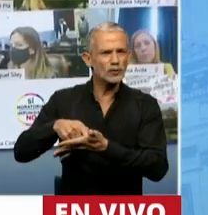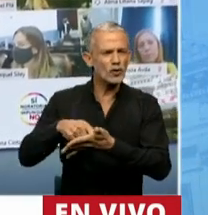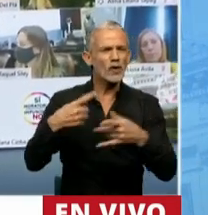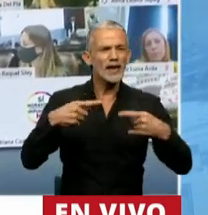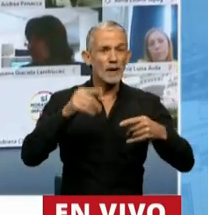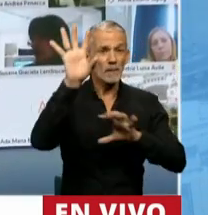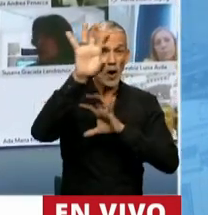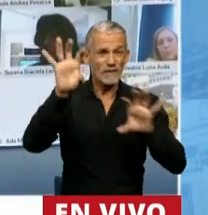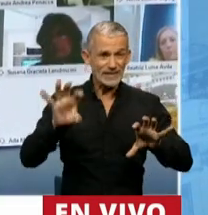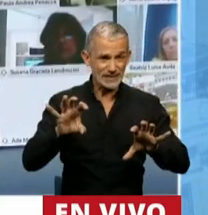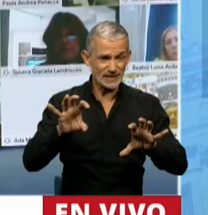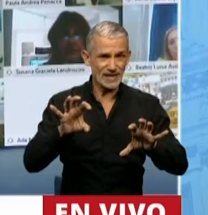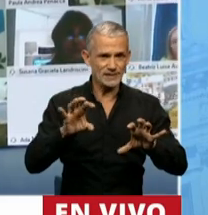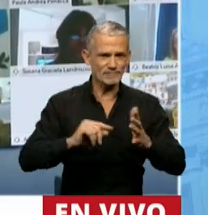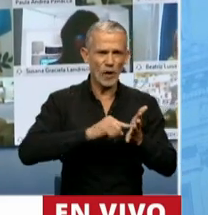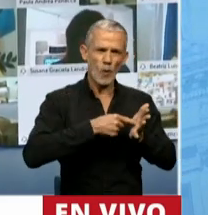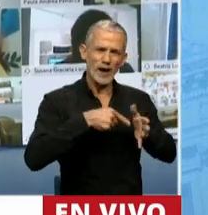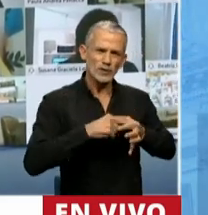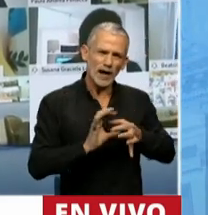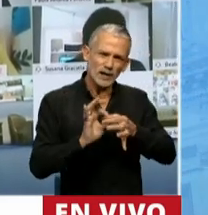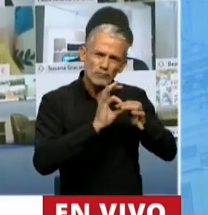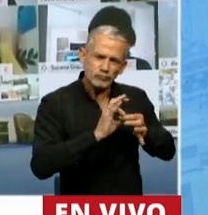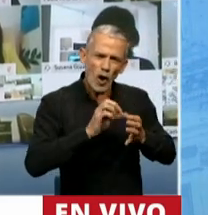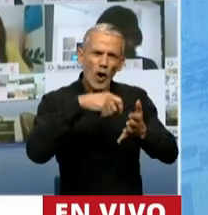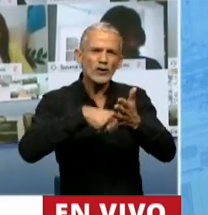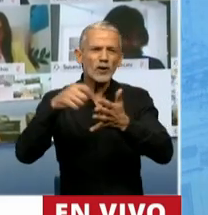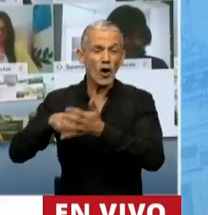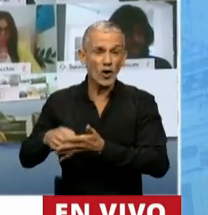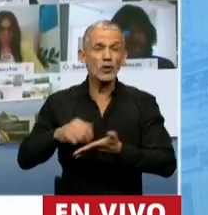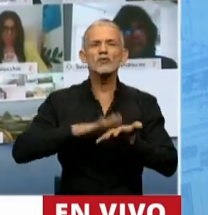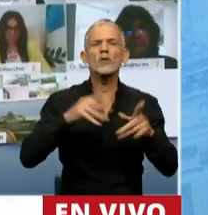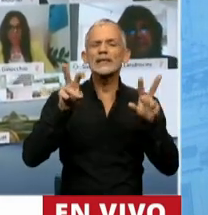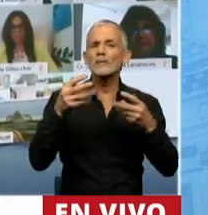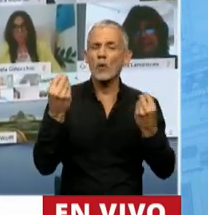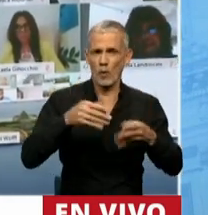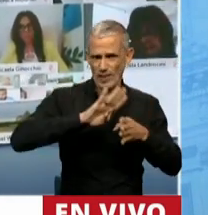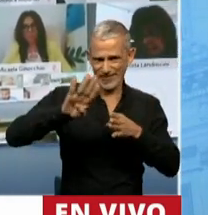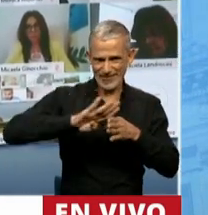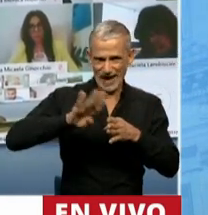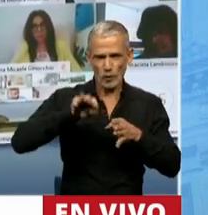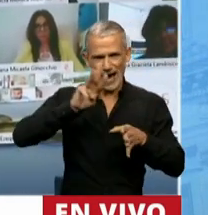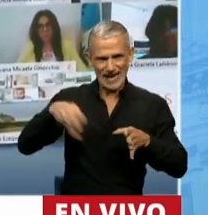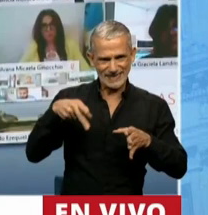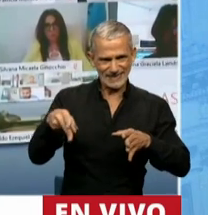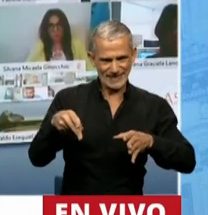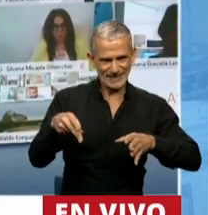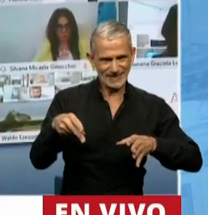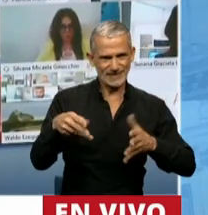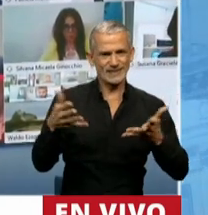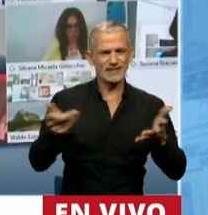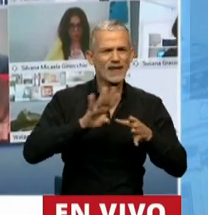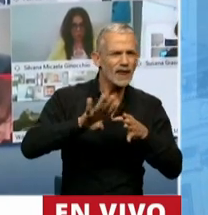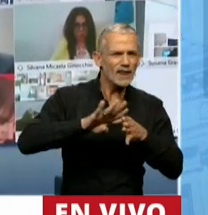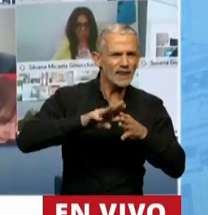entre las provincias y la Ciudad Autónoma de Buenos Aires de las deudas que mantienen con la Administración Federal.